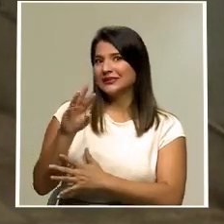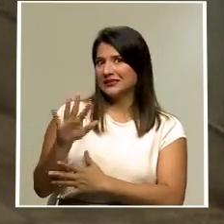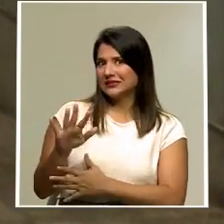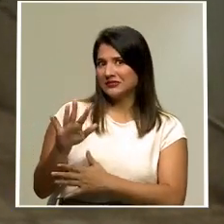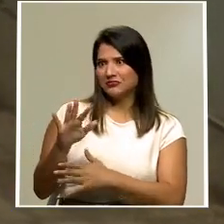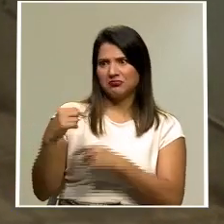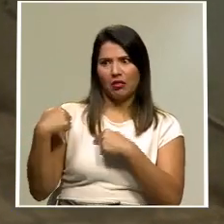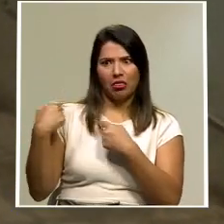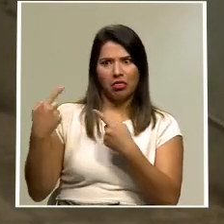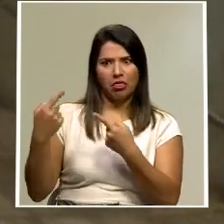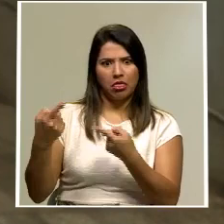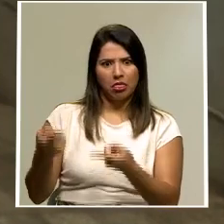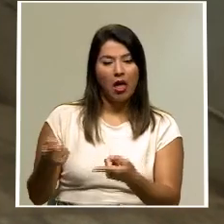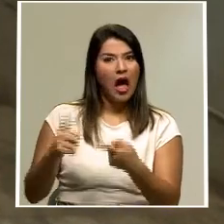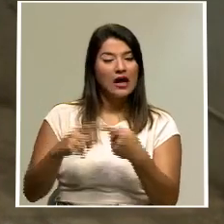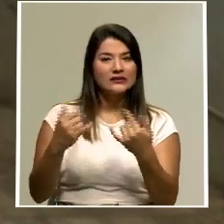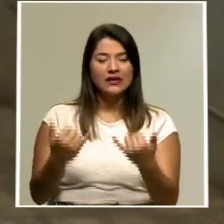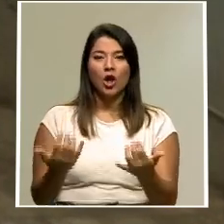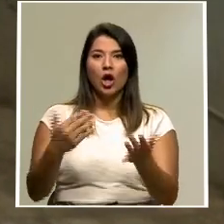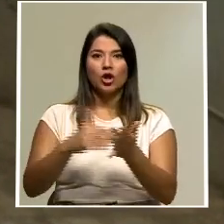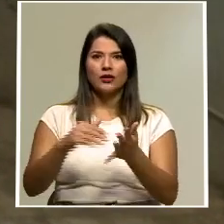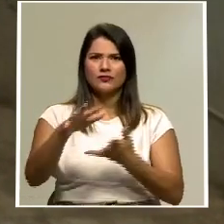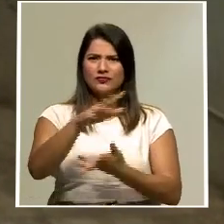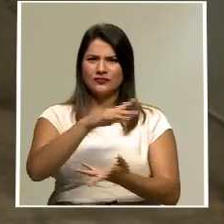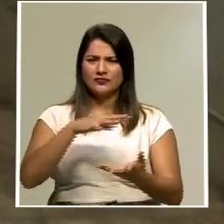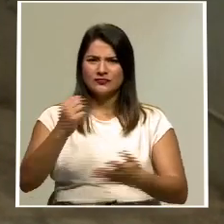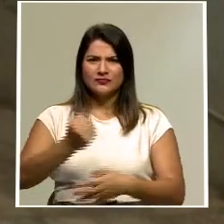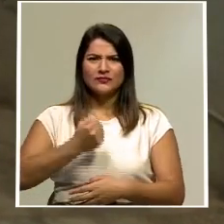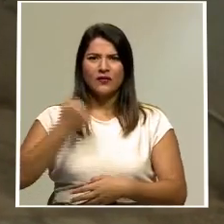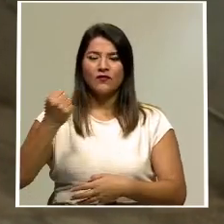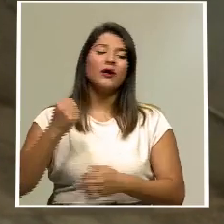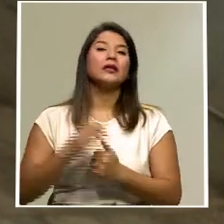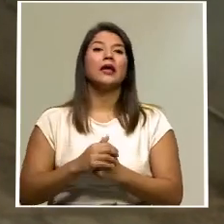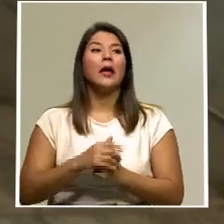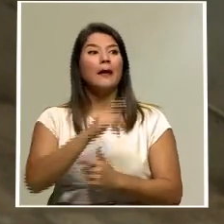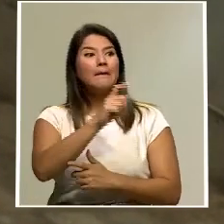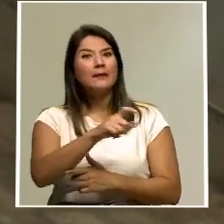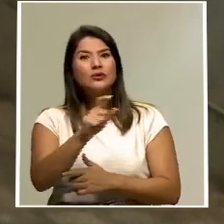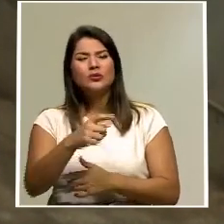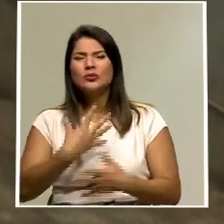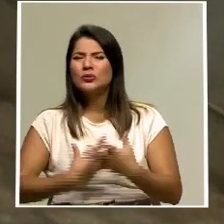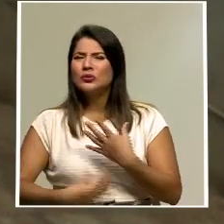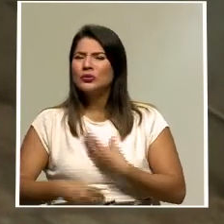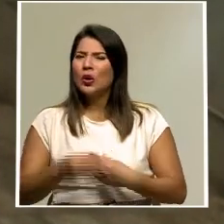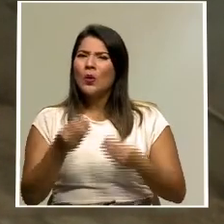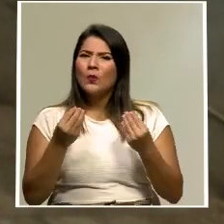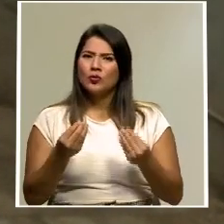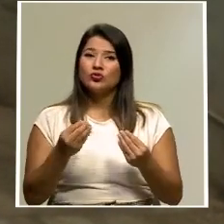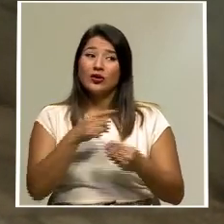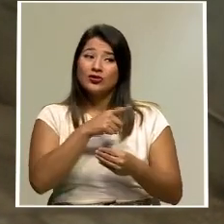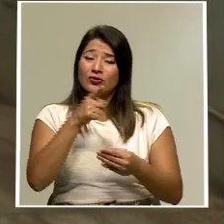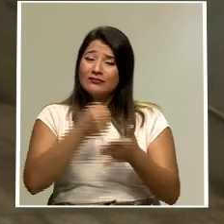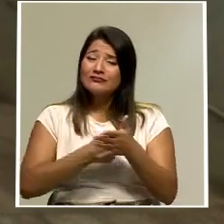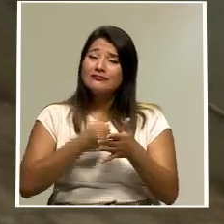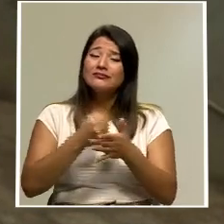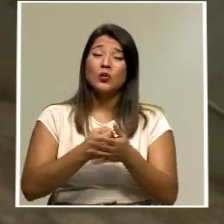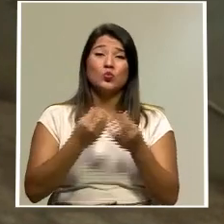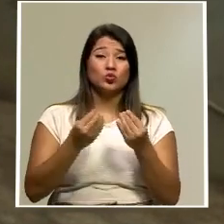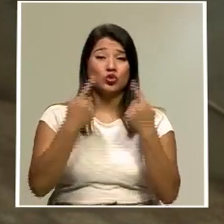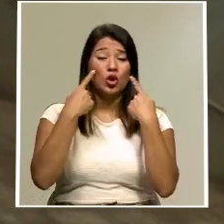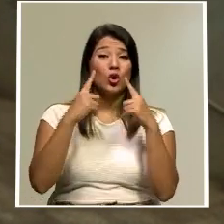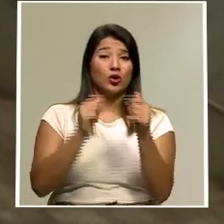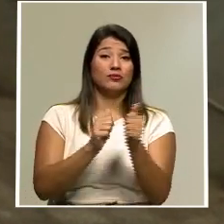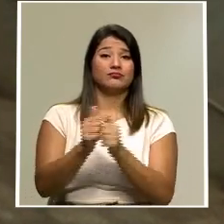desde entonces es la primera vez que veo un ciclón de este tipo. La gente ha sufrido muchos daños y tendrá que luchar duro para salir de